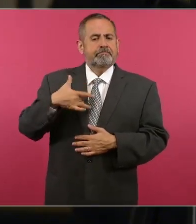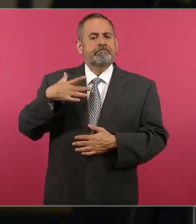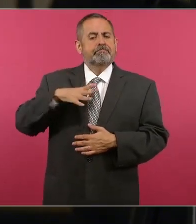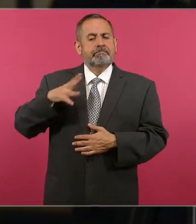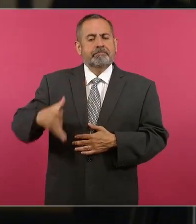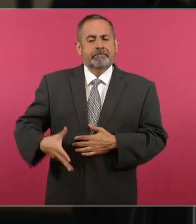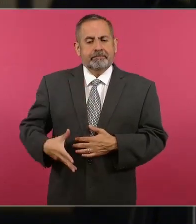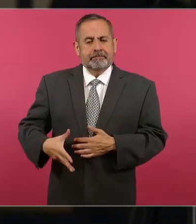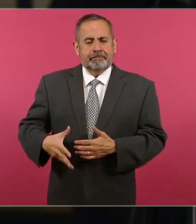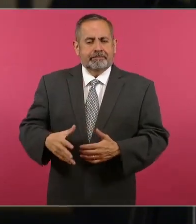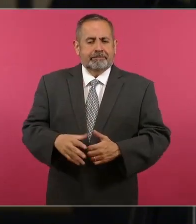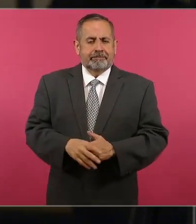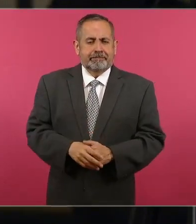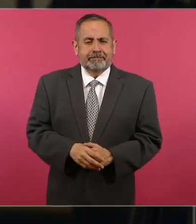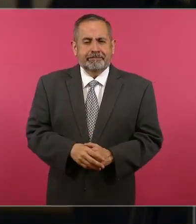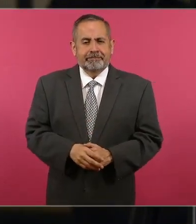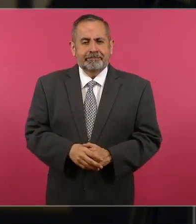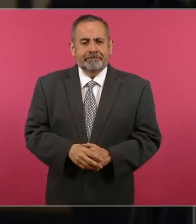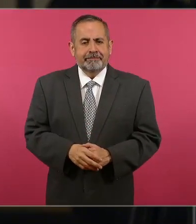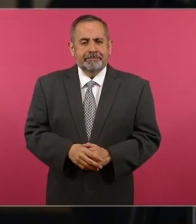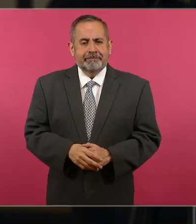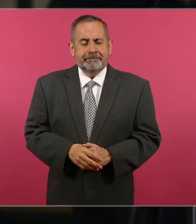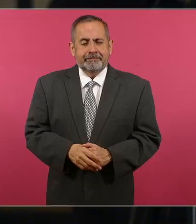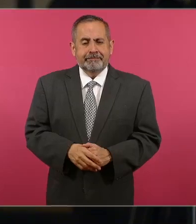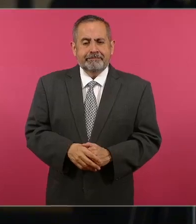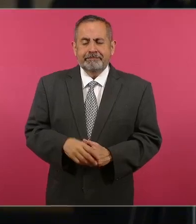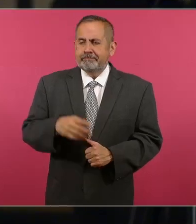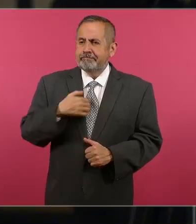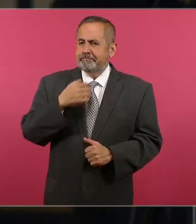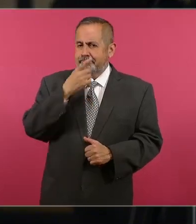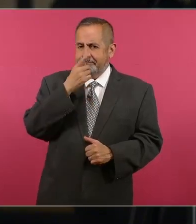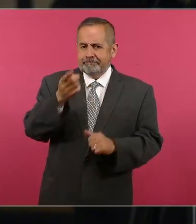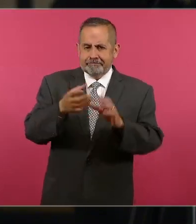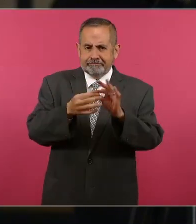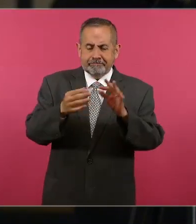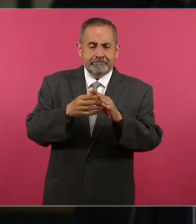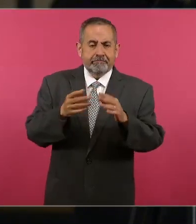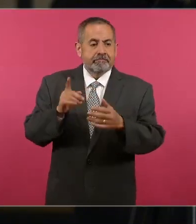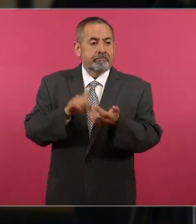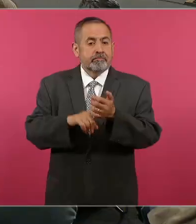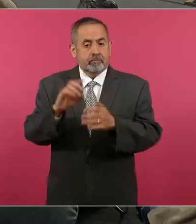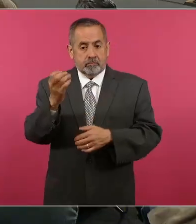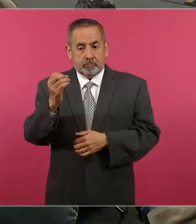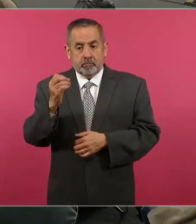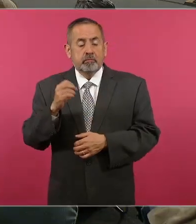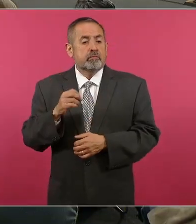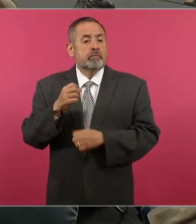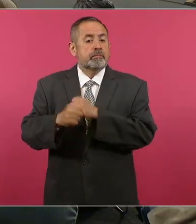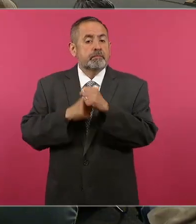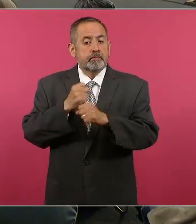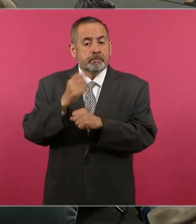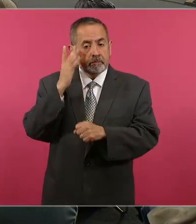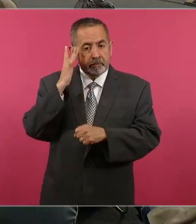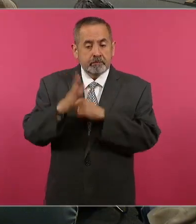orgullosa. Y quiero decirle que, no sé, el 12 de octubre cumplimos 59 años del noticiero que me dejó mi